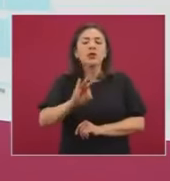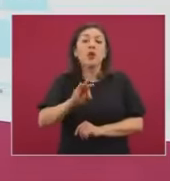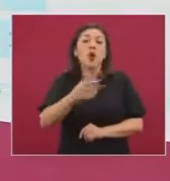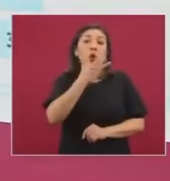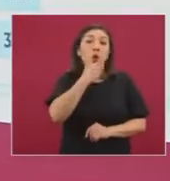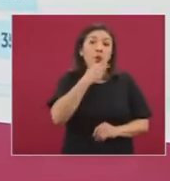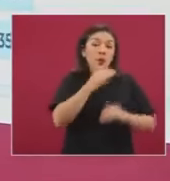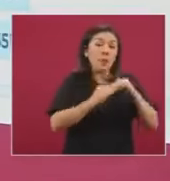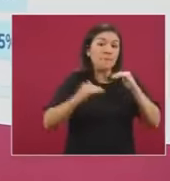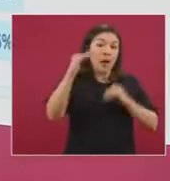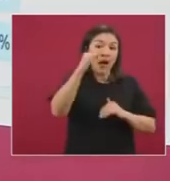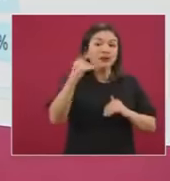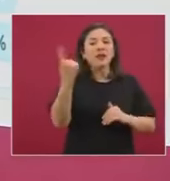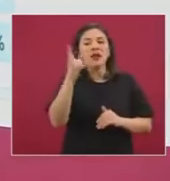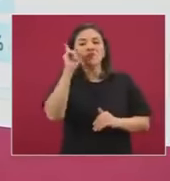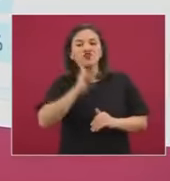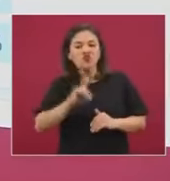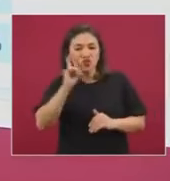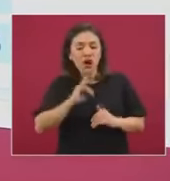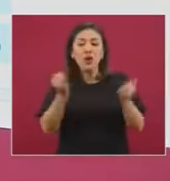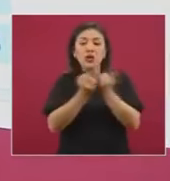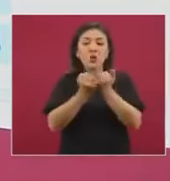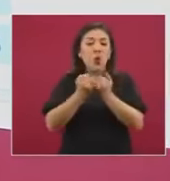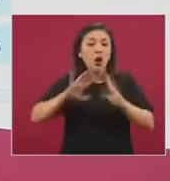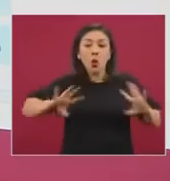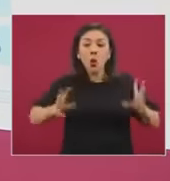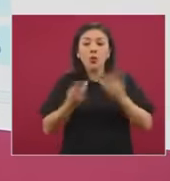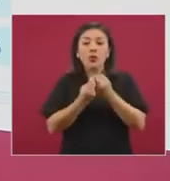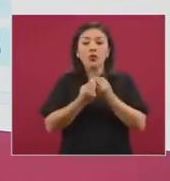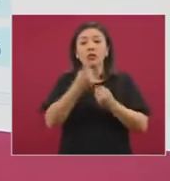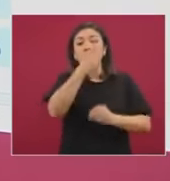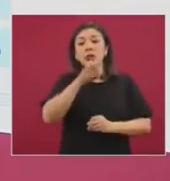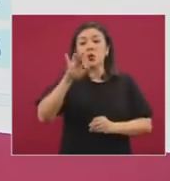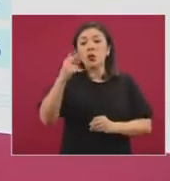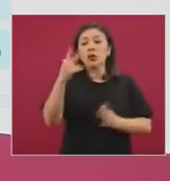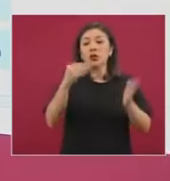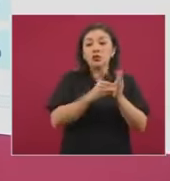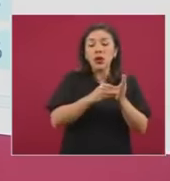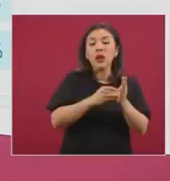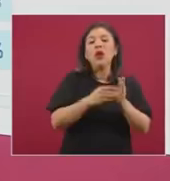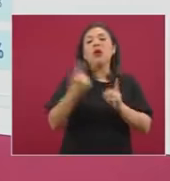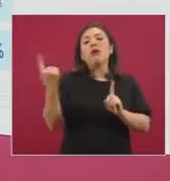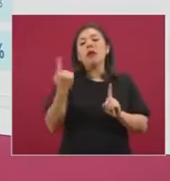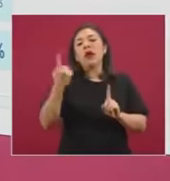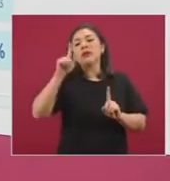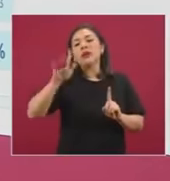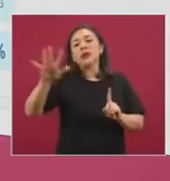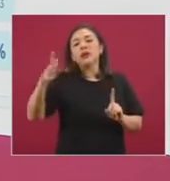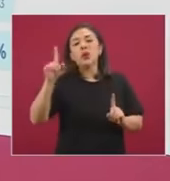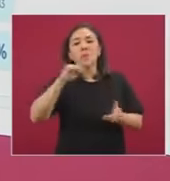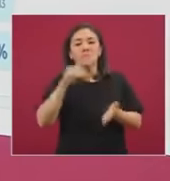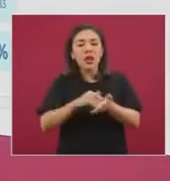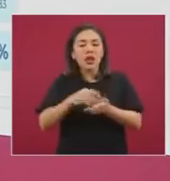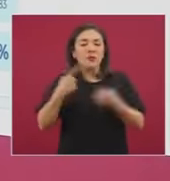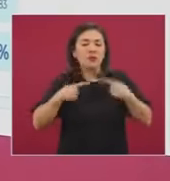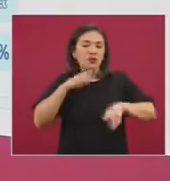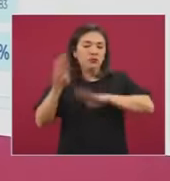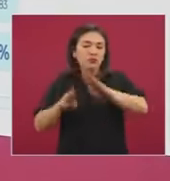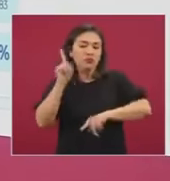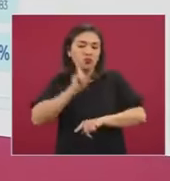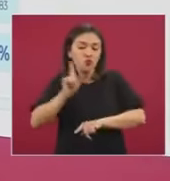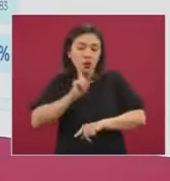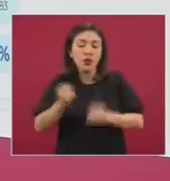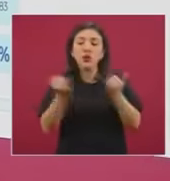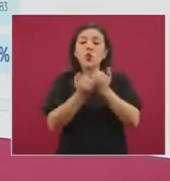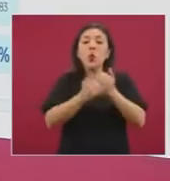hombres que en mujeres, y el total también es mayor, 142.000 contra 75.000 de exceso de función, y por